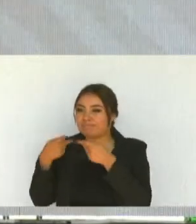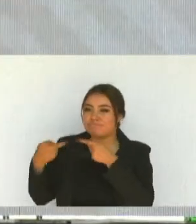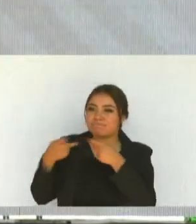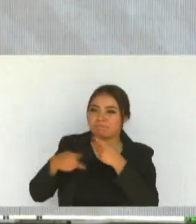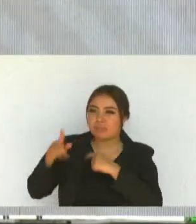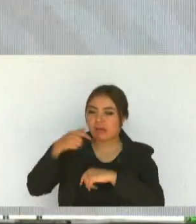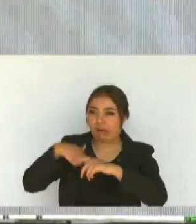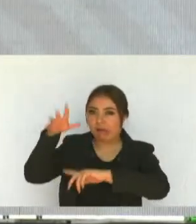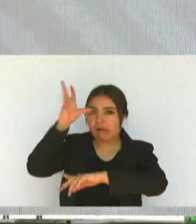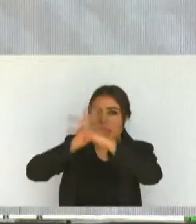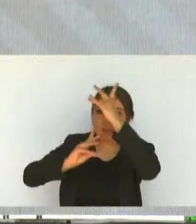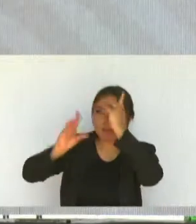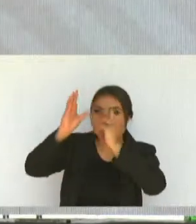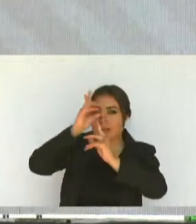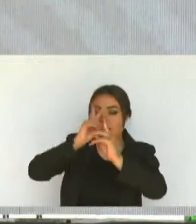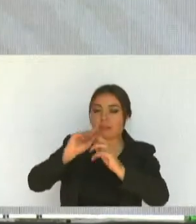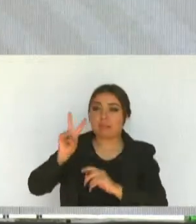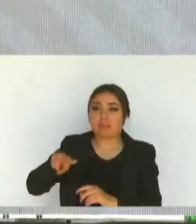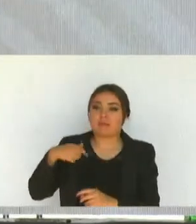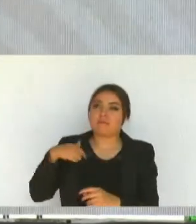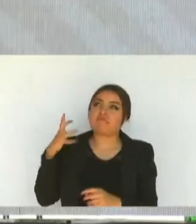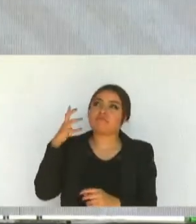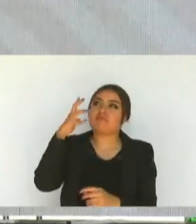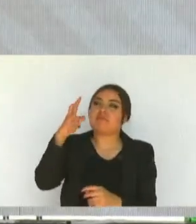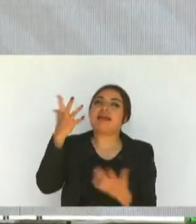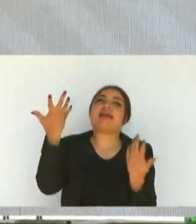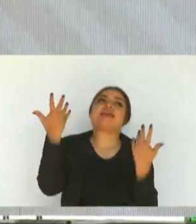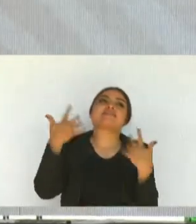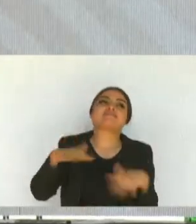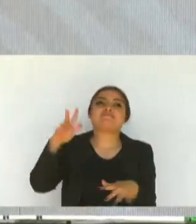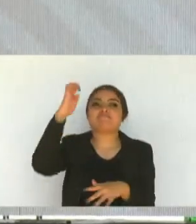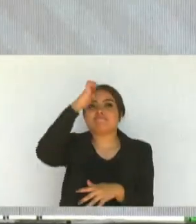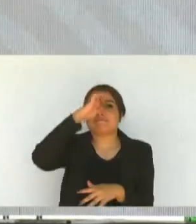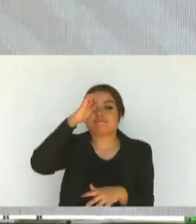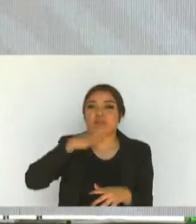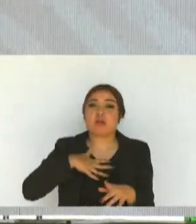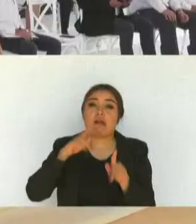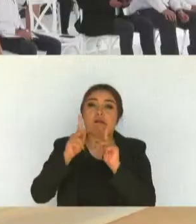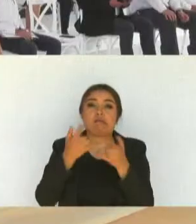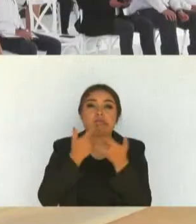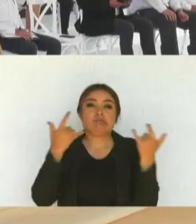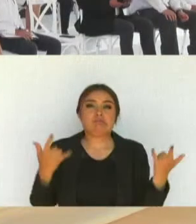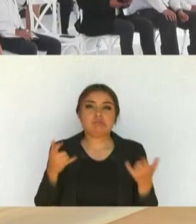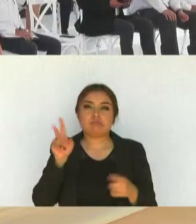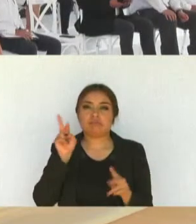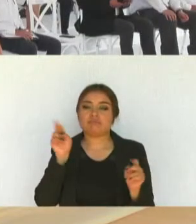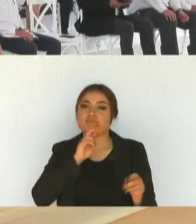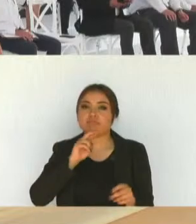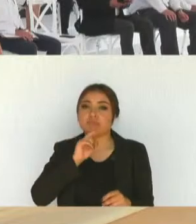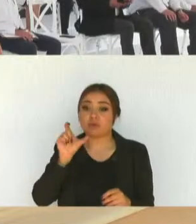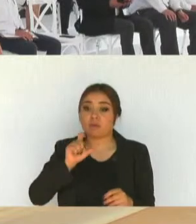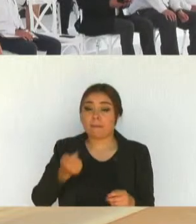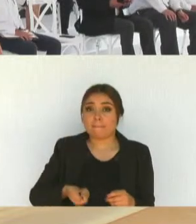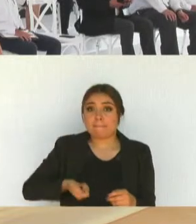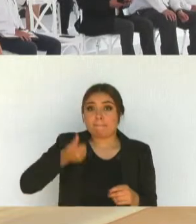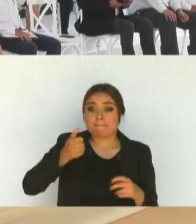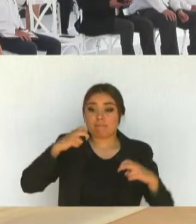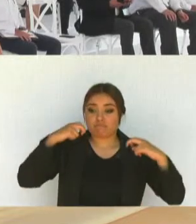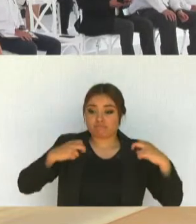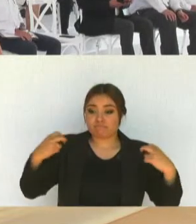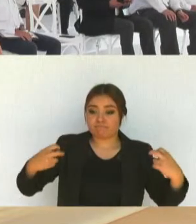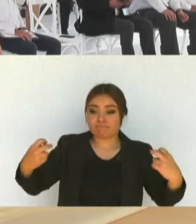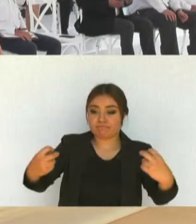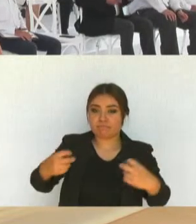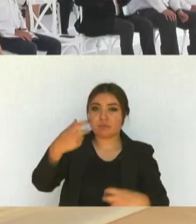que quedan para la vida y para la historia. Platico muy rápido. La primer mesa de trabajo que formamos en